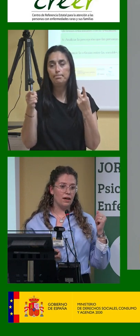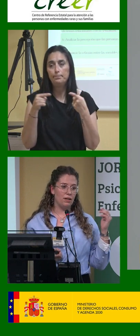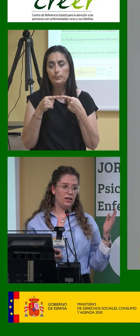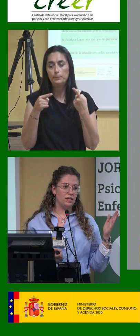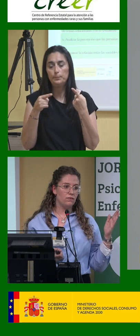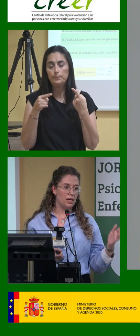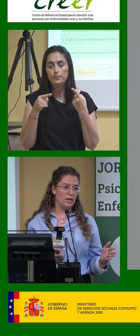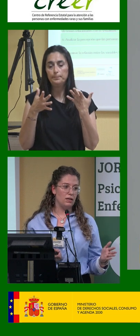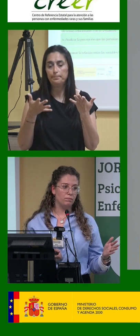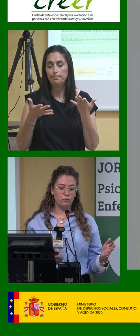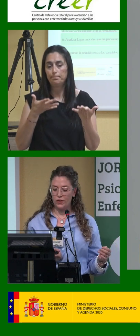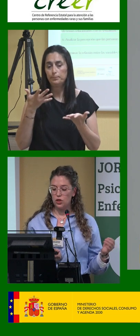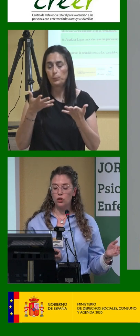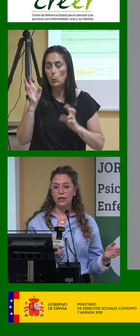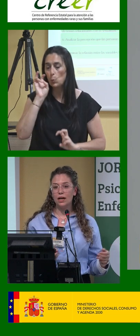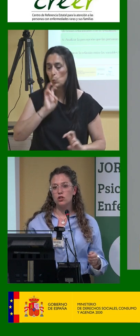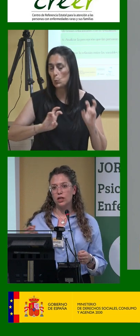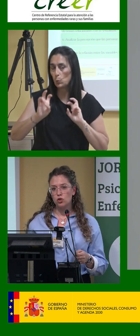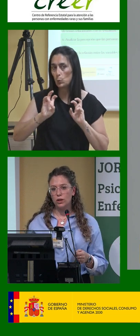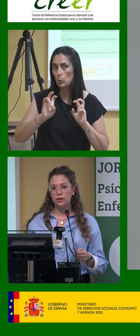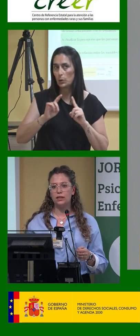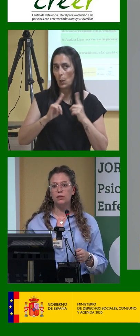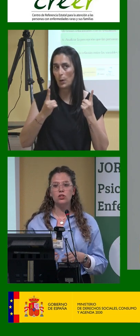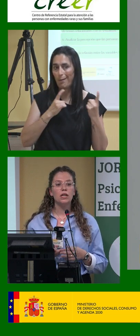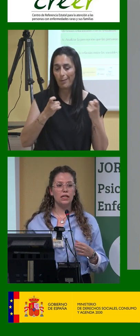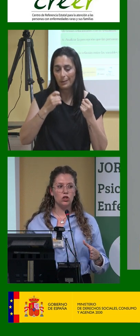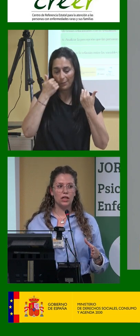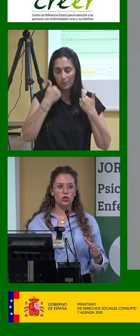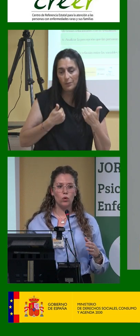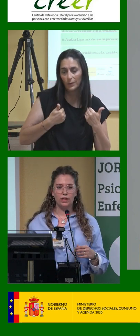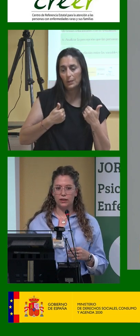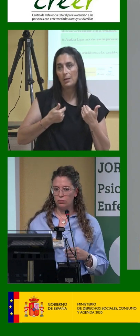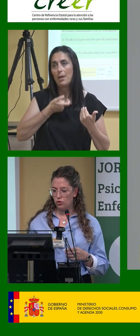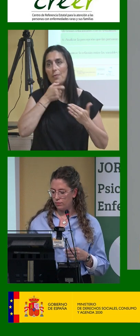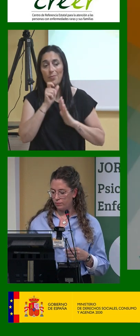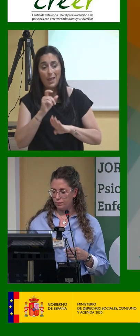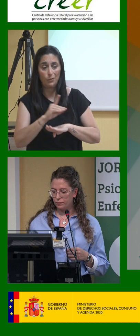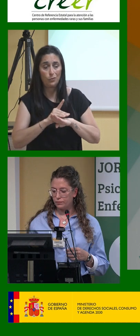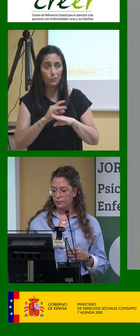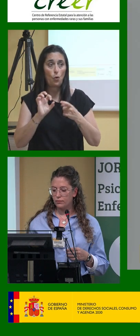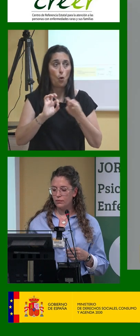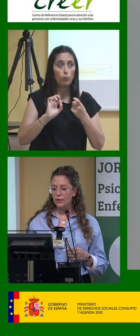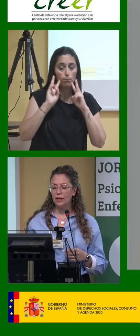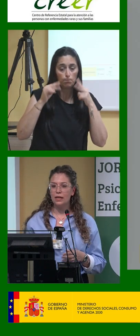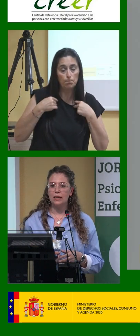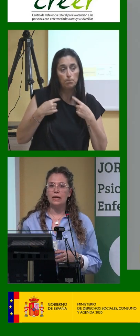las variables fisiológicas, los datos cuantitativos y los datos cualitativos.